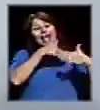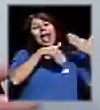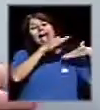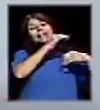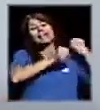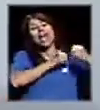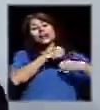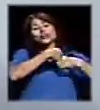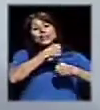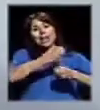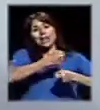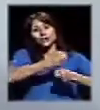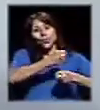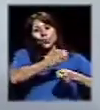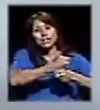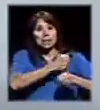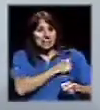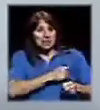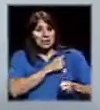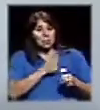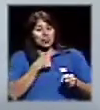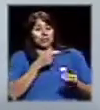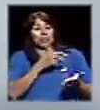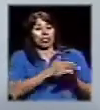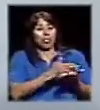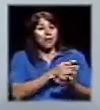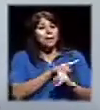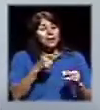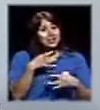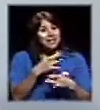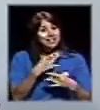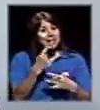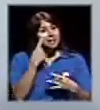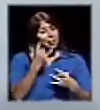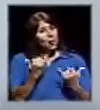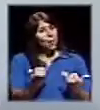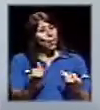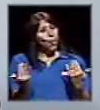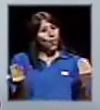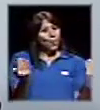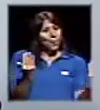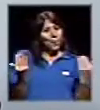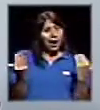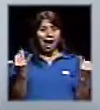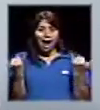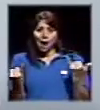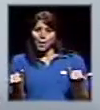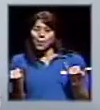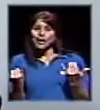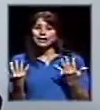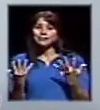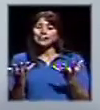perdón, porque me parece que es interesante ver cómo ese aspecto